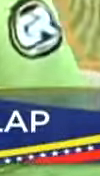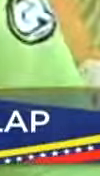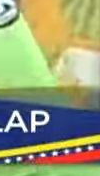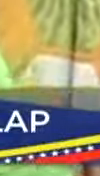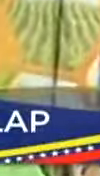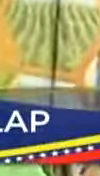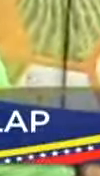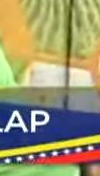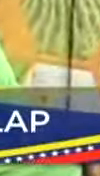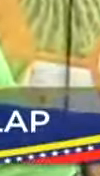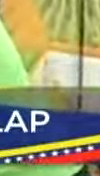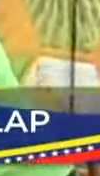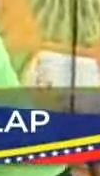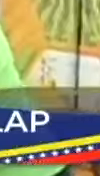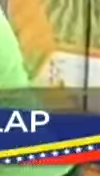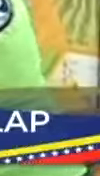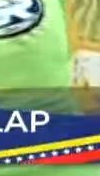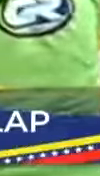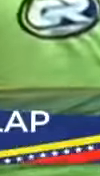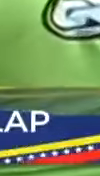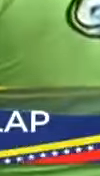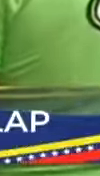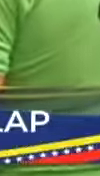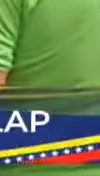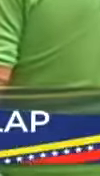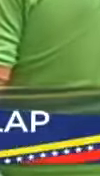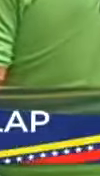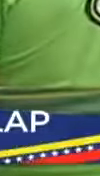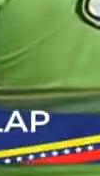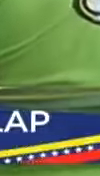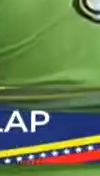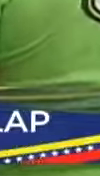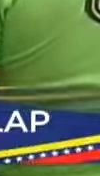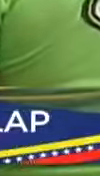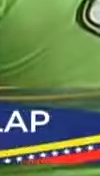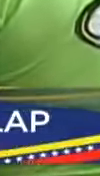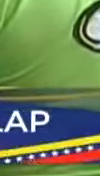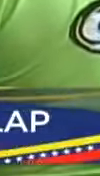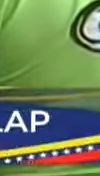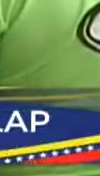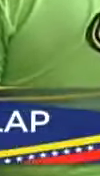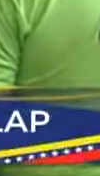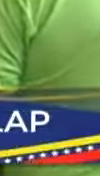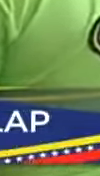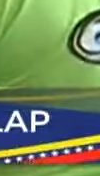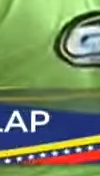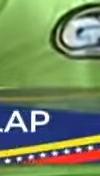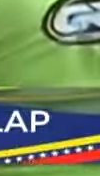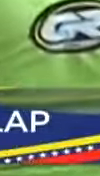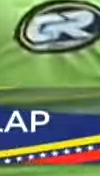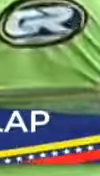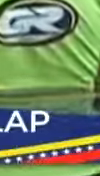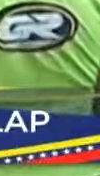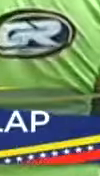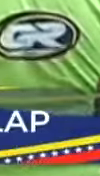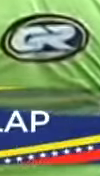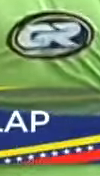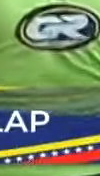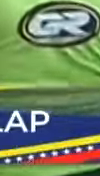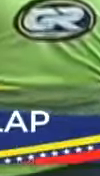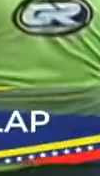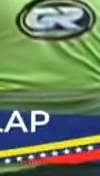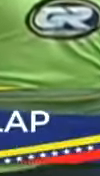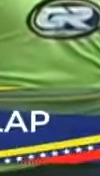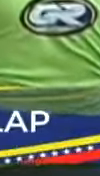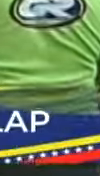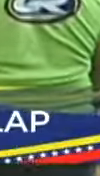Ejecutivo Nacional. Se celebra este martes entonces el octavo aniversario de los comités locales de abastecimiento y producción, un programa social que ha atendido